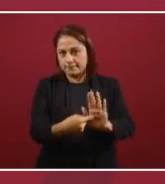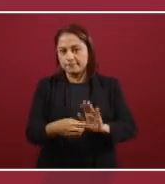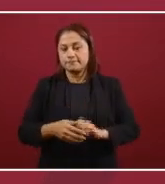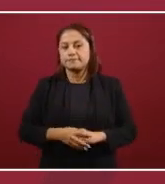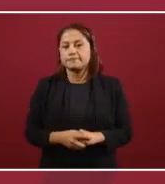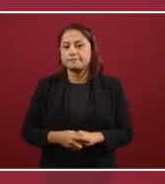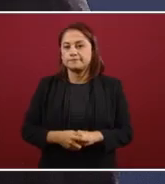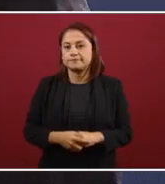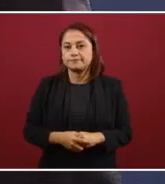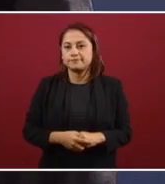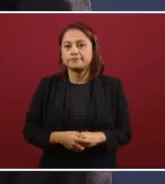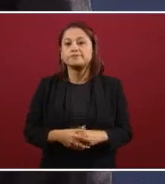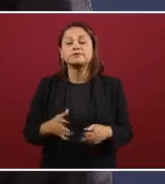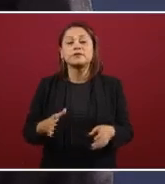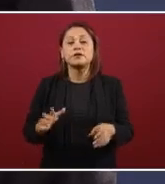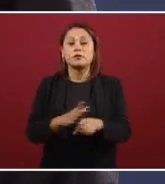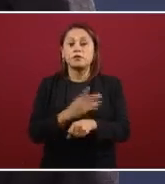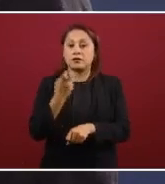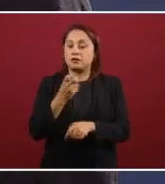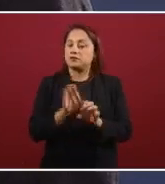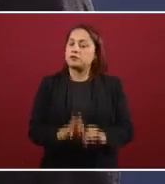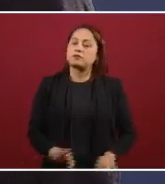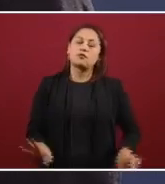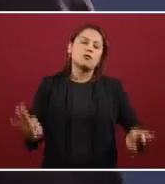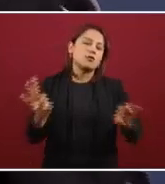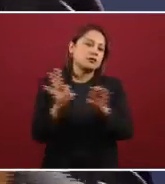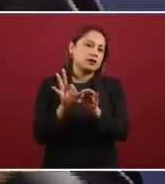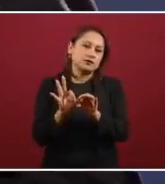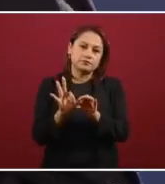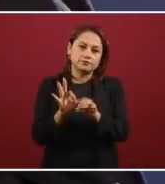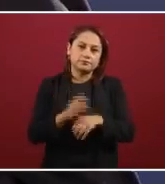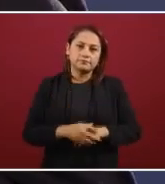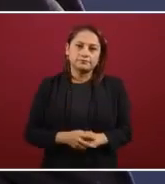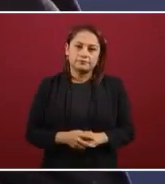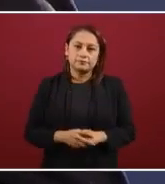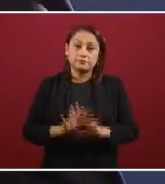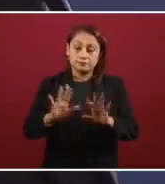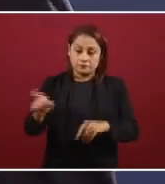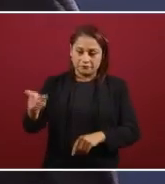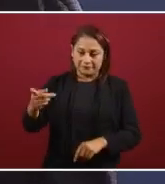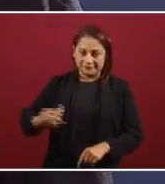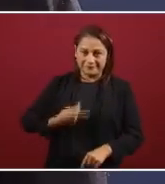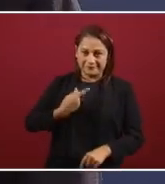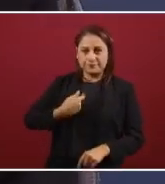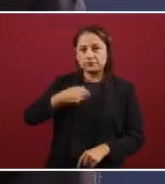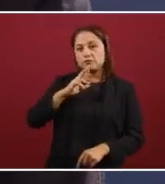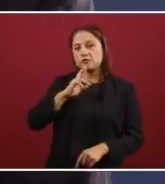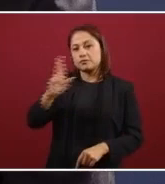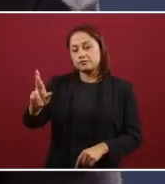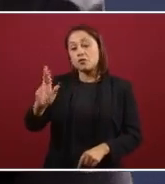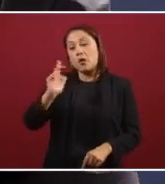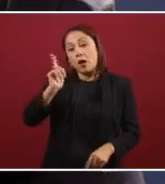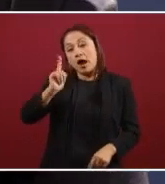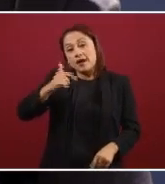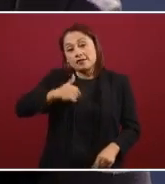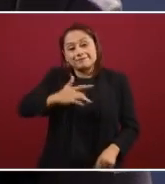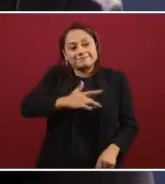porque es fundamental. Pero, contestando tu pregunta, yo lo deseo hacer,